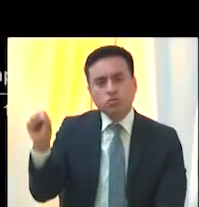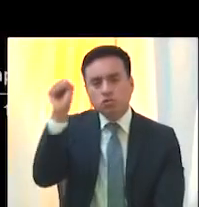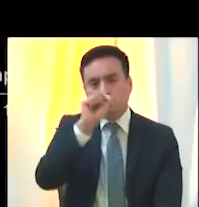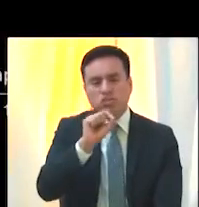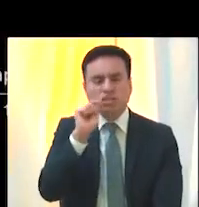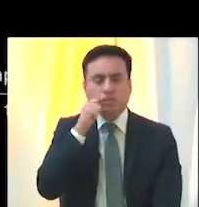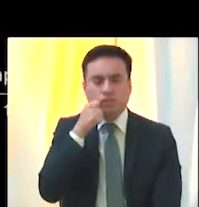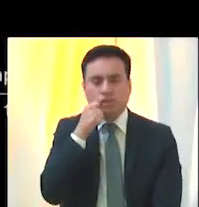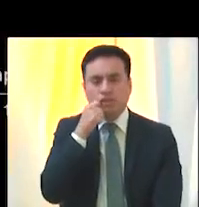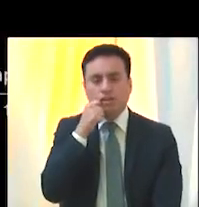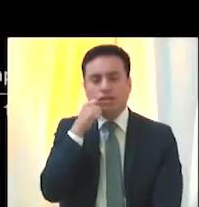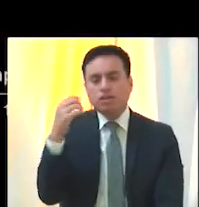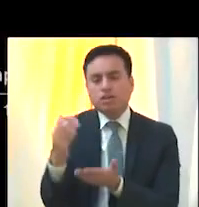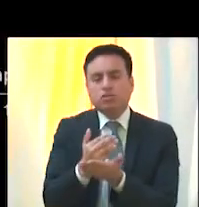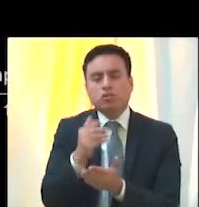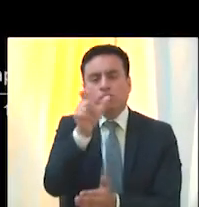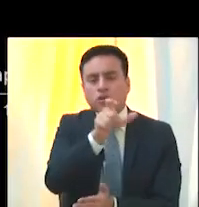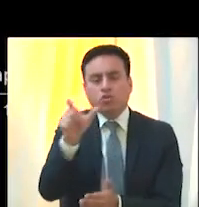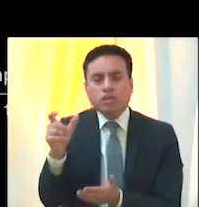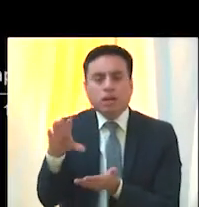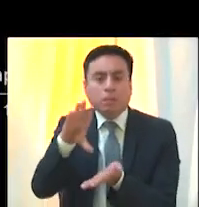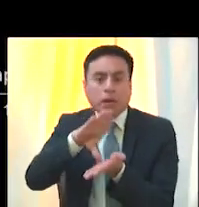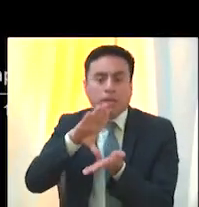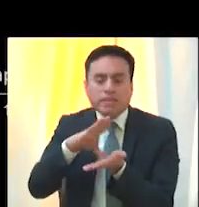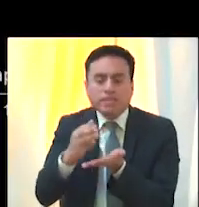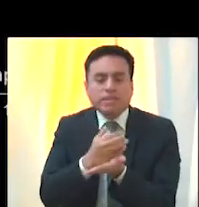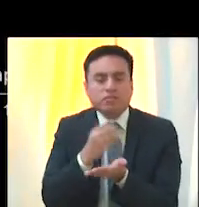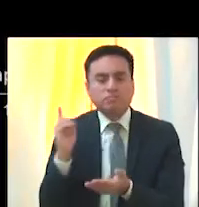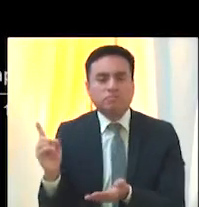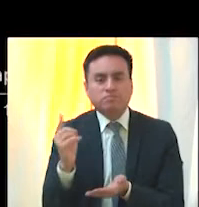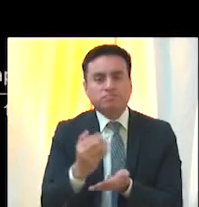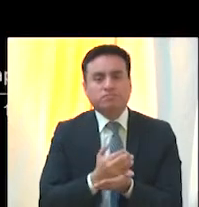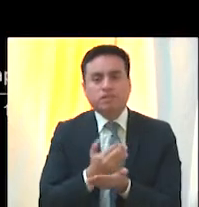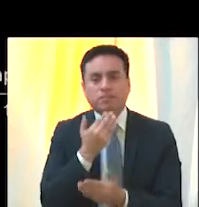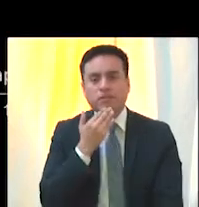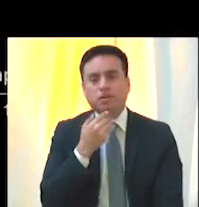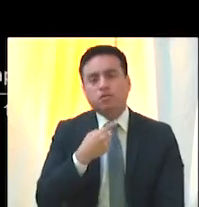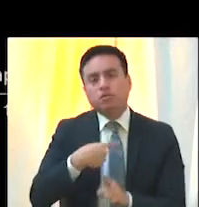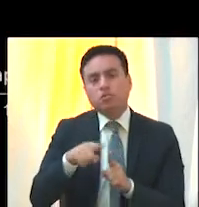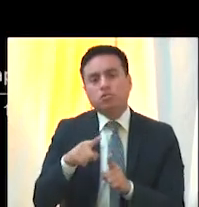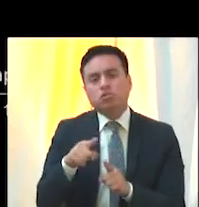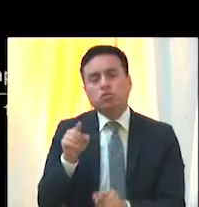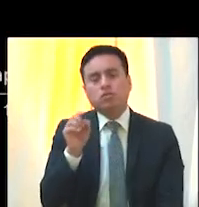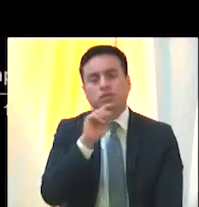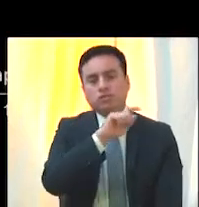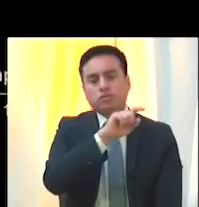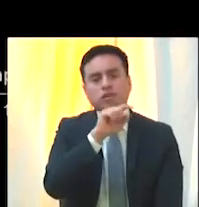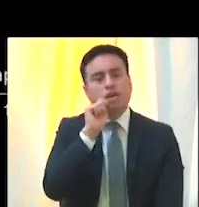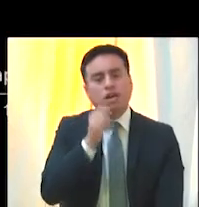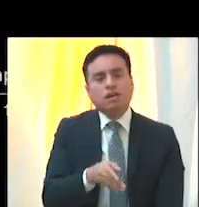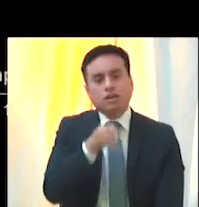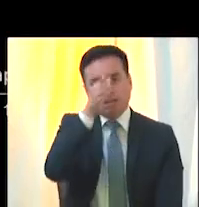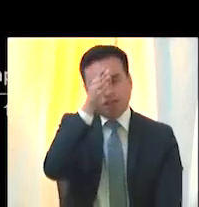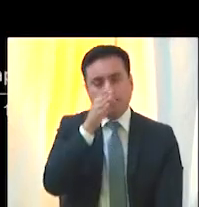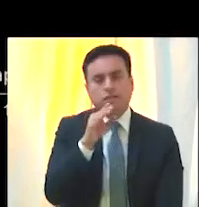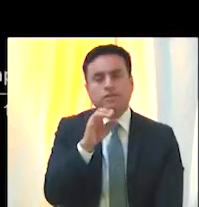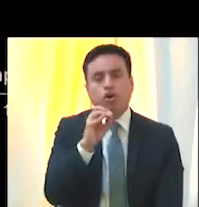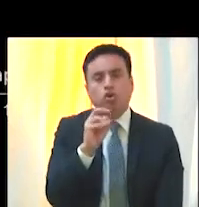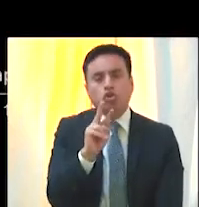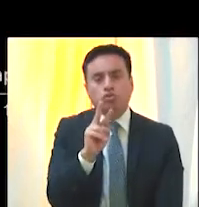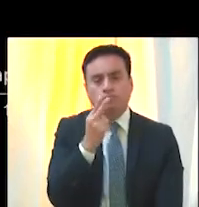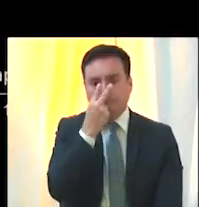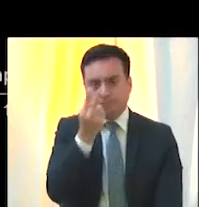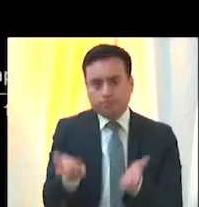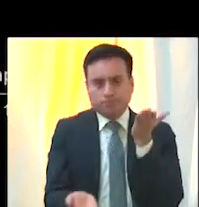una parte a los ingresos per cápita de los países, y por otro lado, en el eje vertical, corresponde a las emisiones per cápita de CO2.